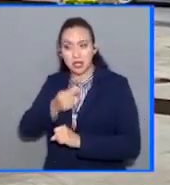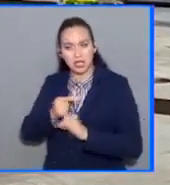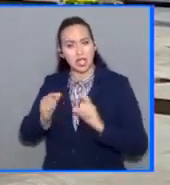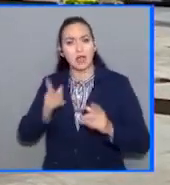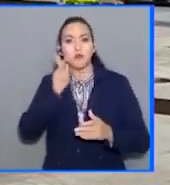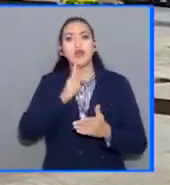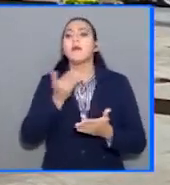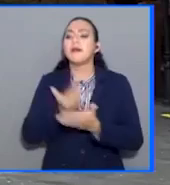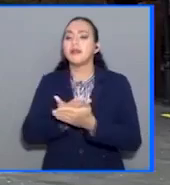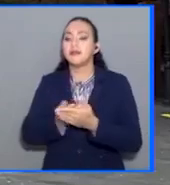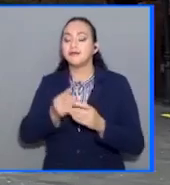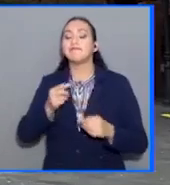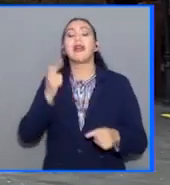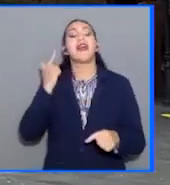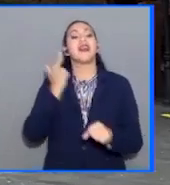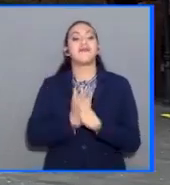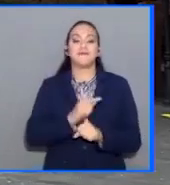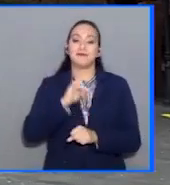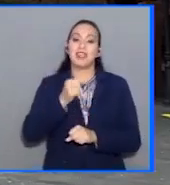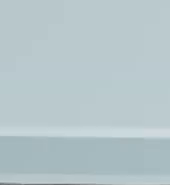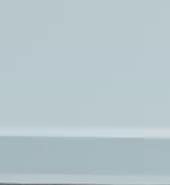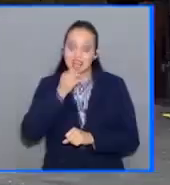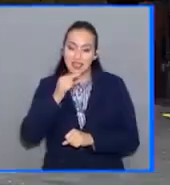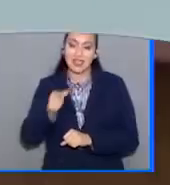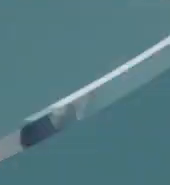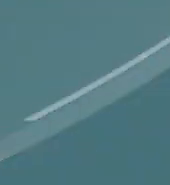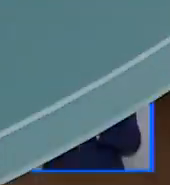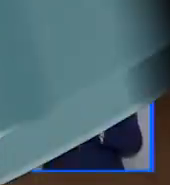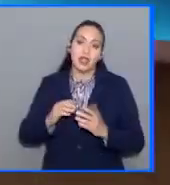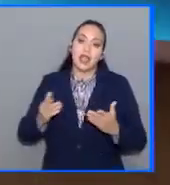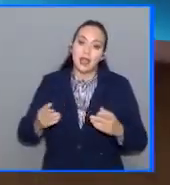pequeña está fuera de peligro.